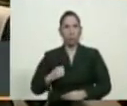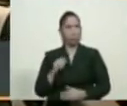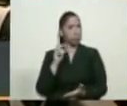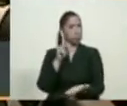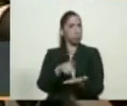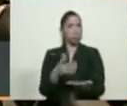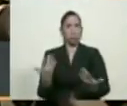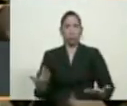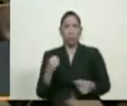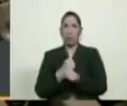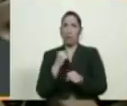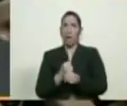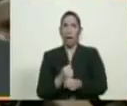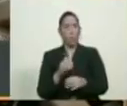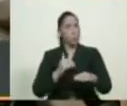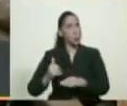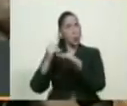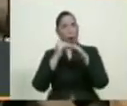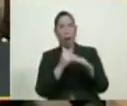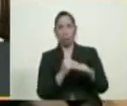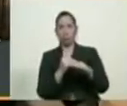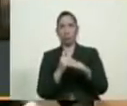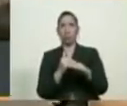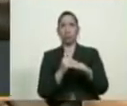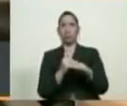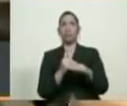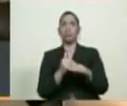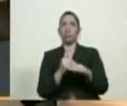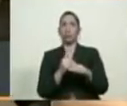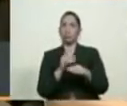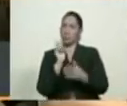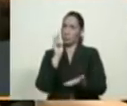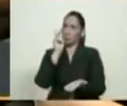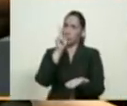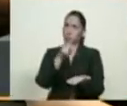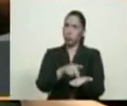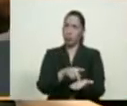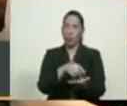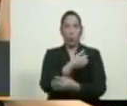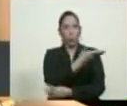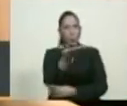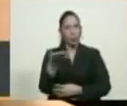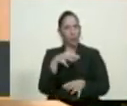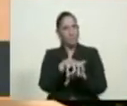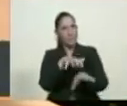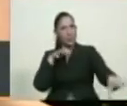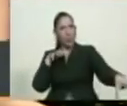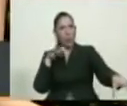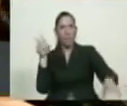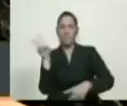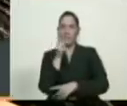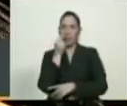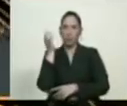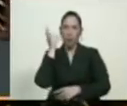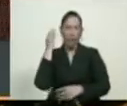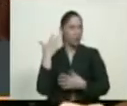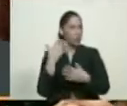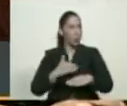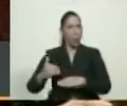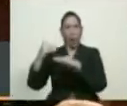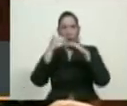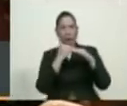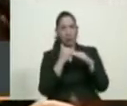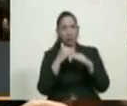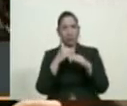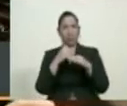hoy. Ustedes fueron a trabajar el día de hoy, y como ustedes, millones de venezolanas y de venezolanos. Este es un momento